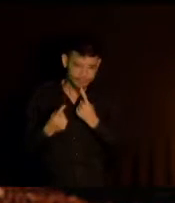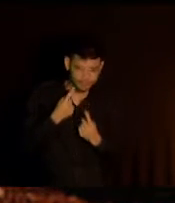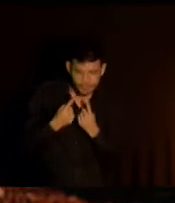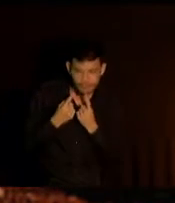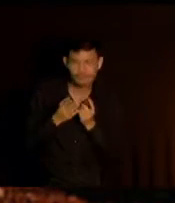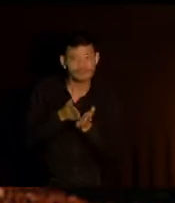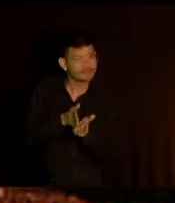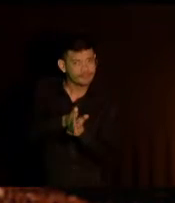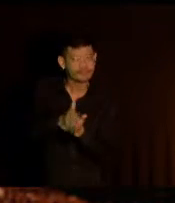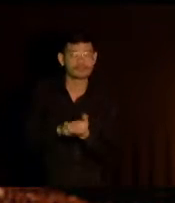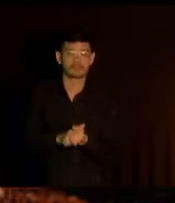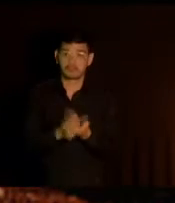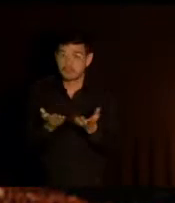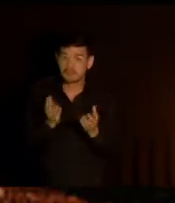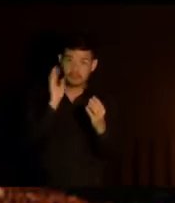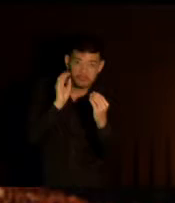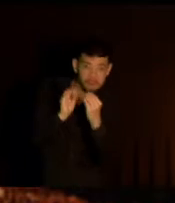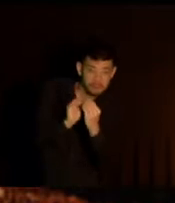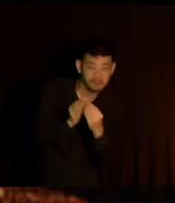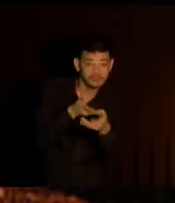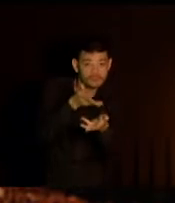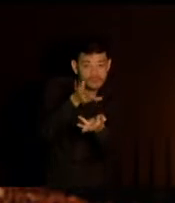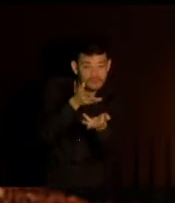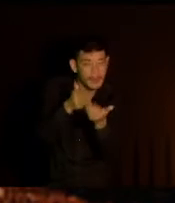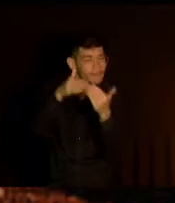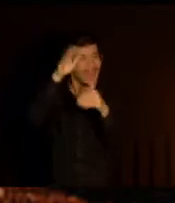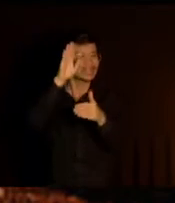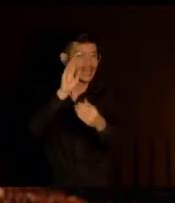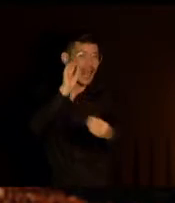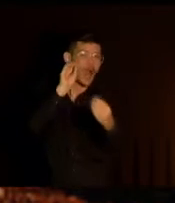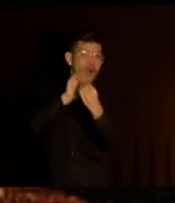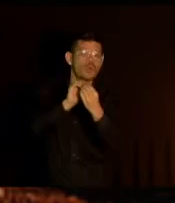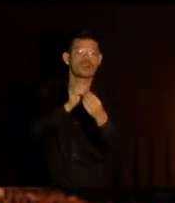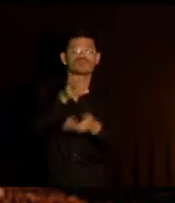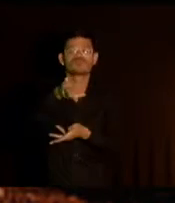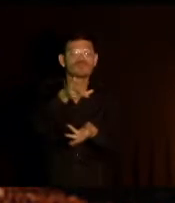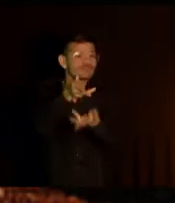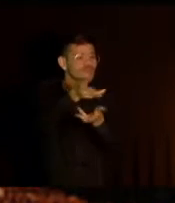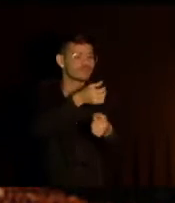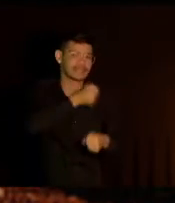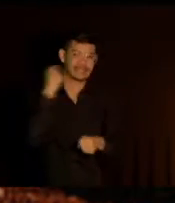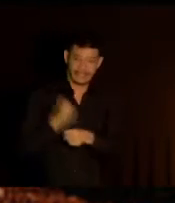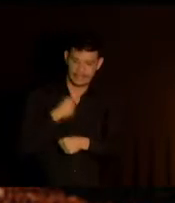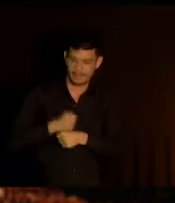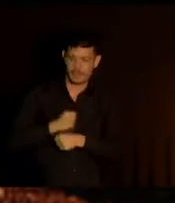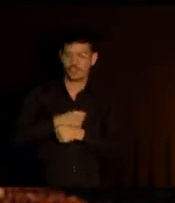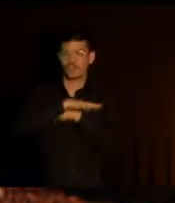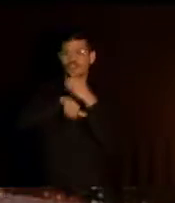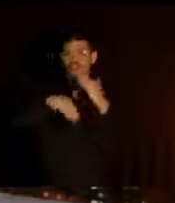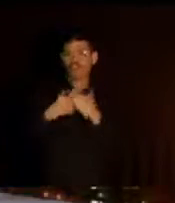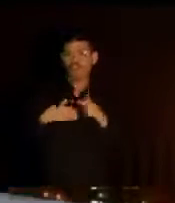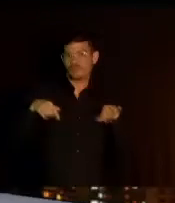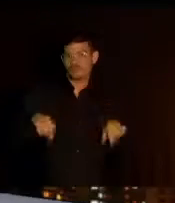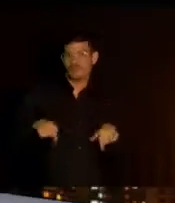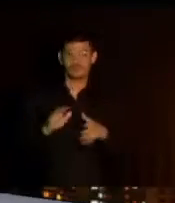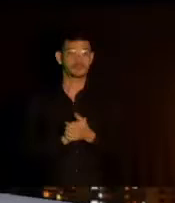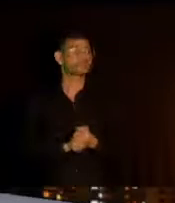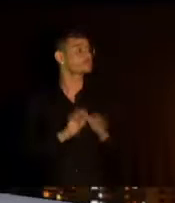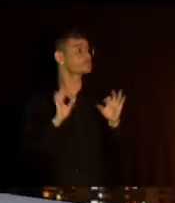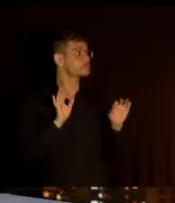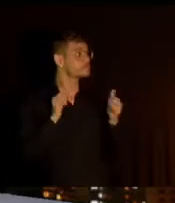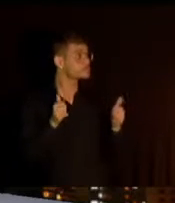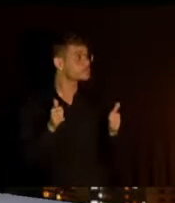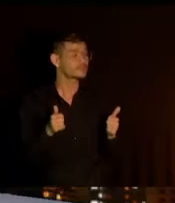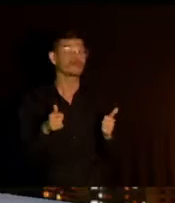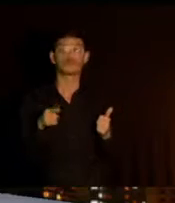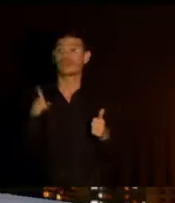unificando criterios y sobre todo es unificando. Eso es un trabajo de todos acá. Muy bien, David Acosta,